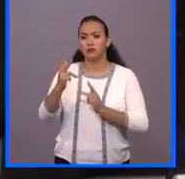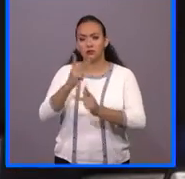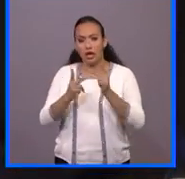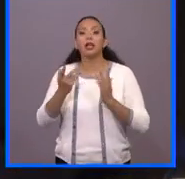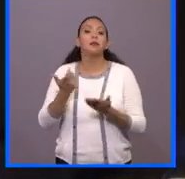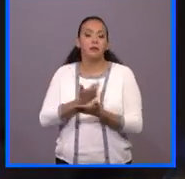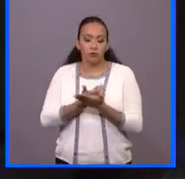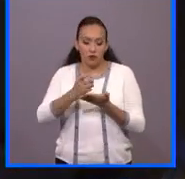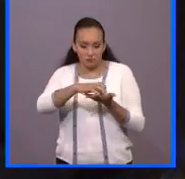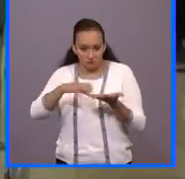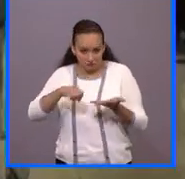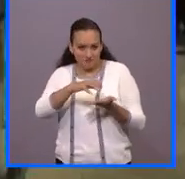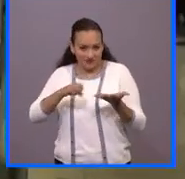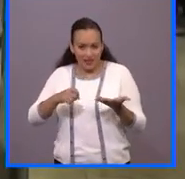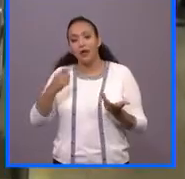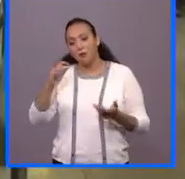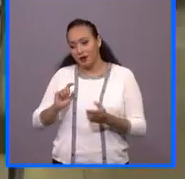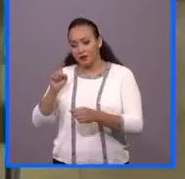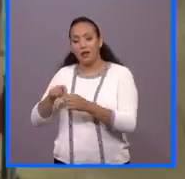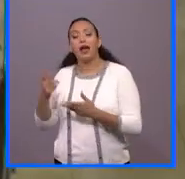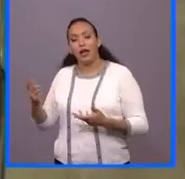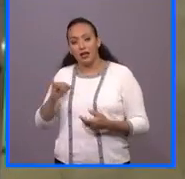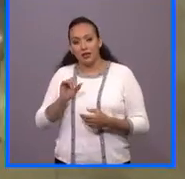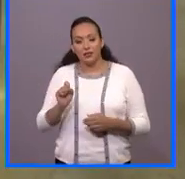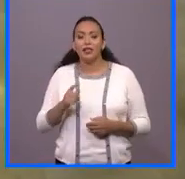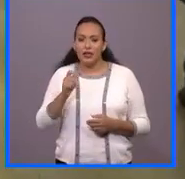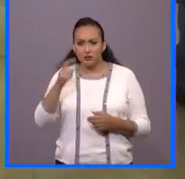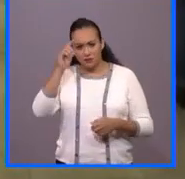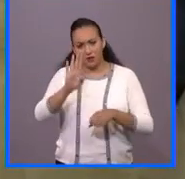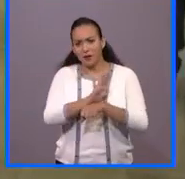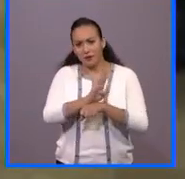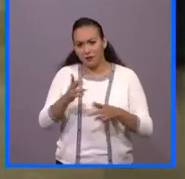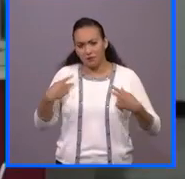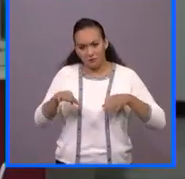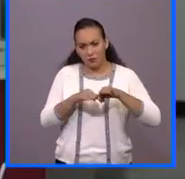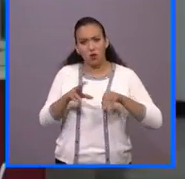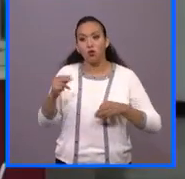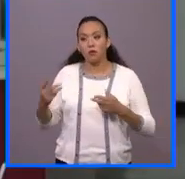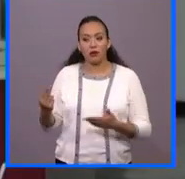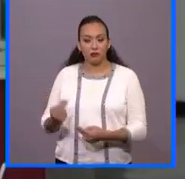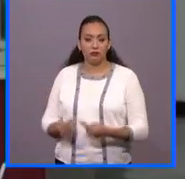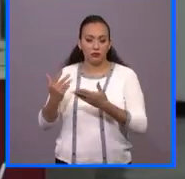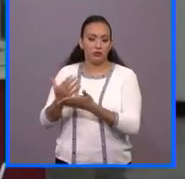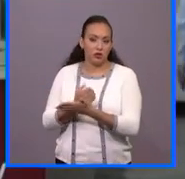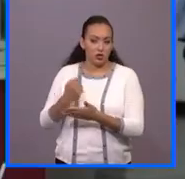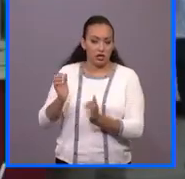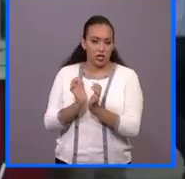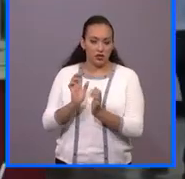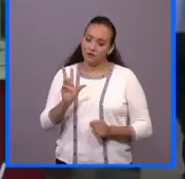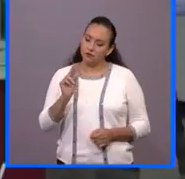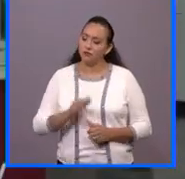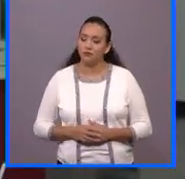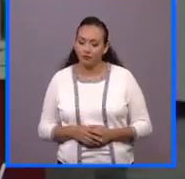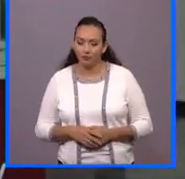como finalidad contribuir al bienestar de las personas mencionadas y no un propósito de especulación comercial en tal